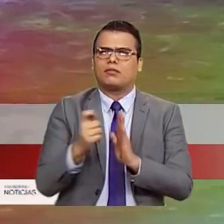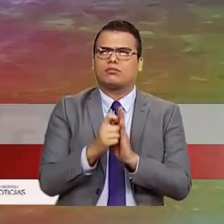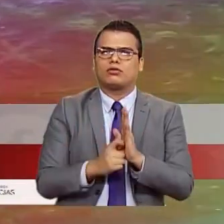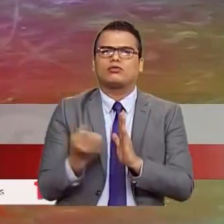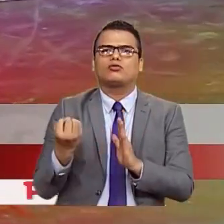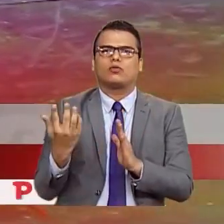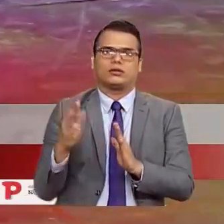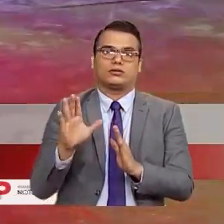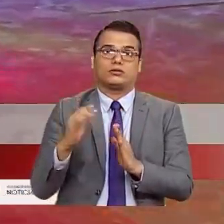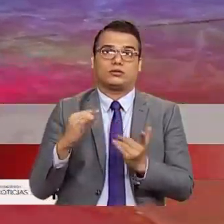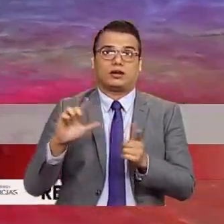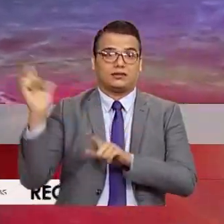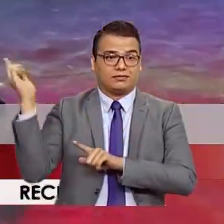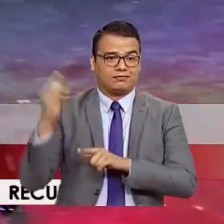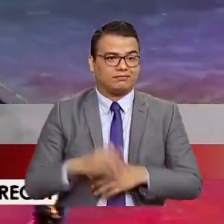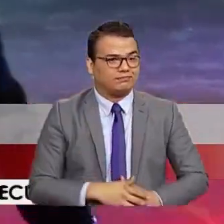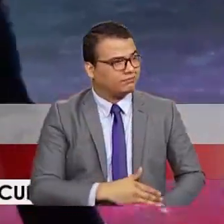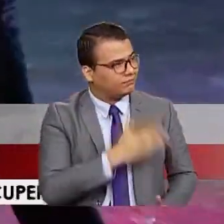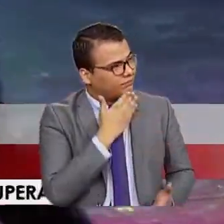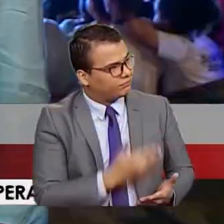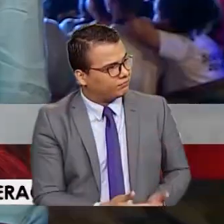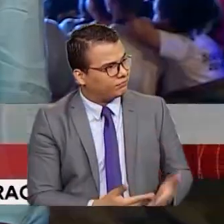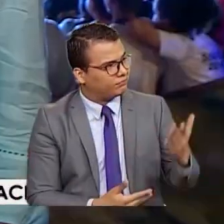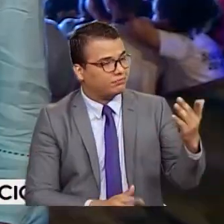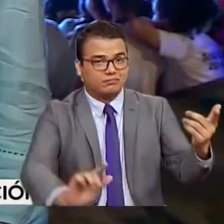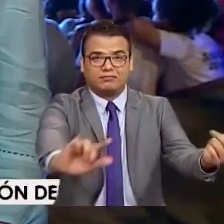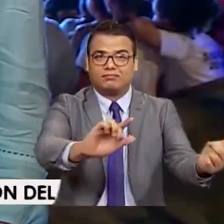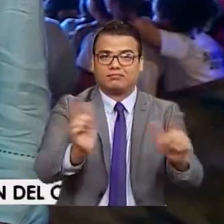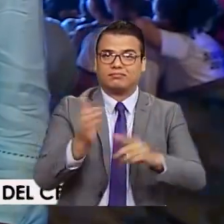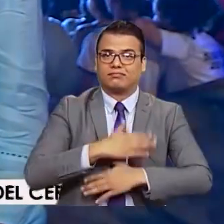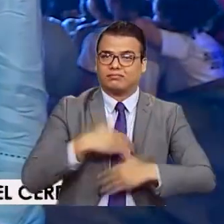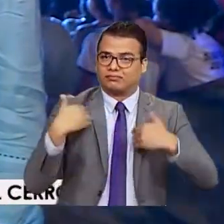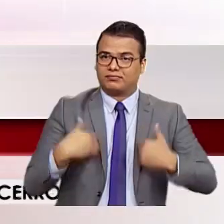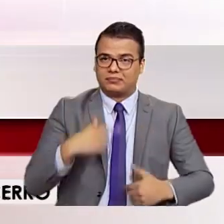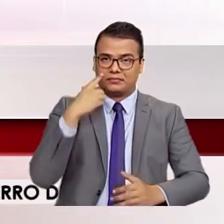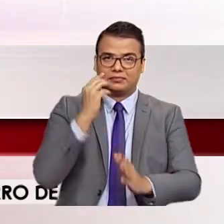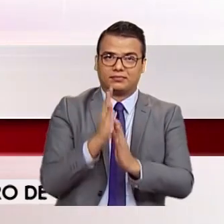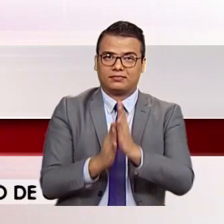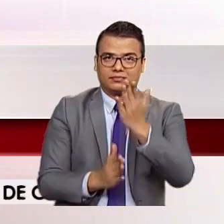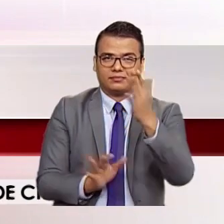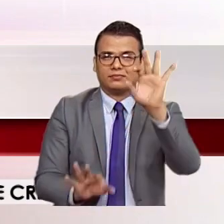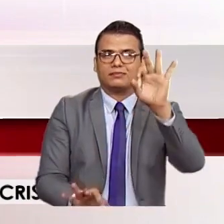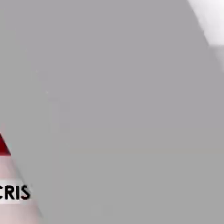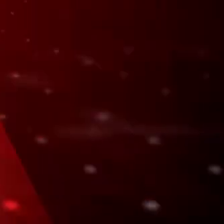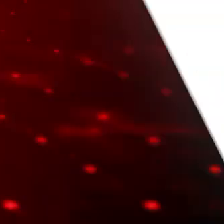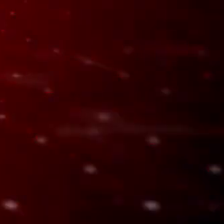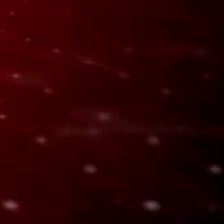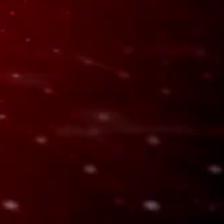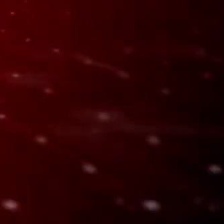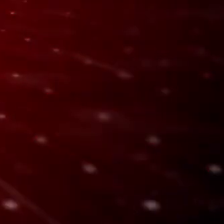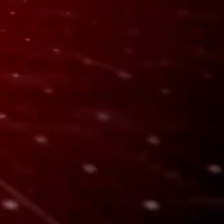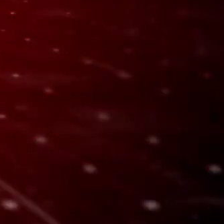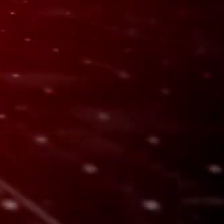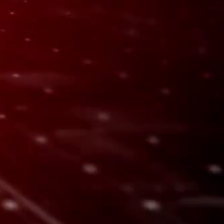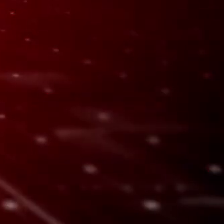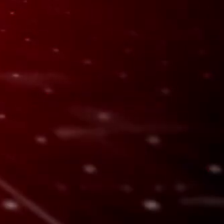obtuvo para muchísimas gracias toda la información para montaño para telepacífico nazismo